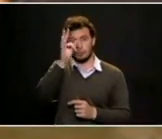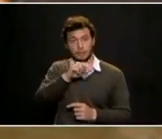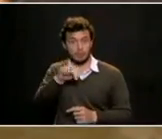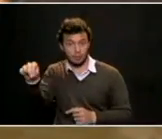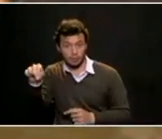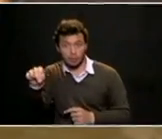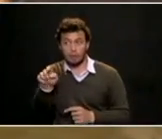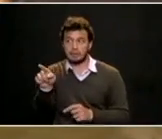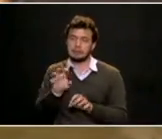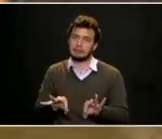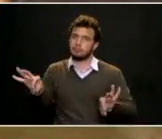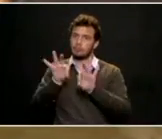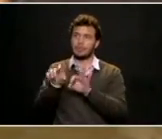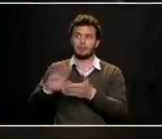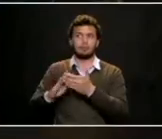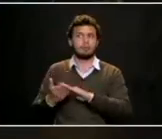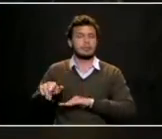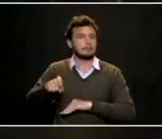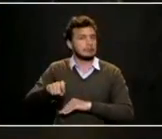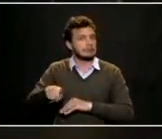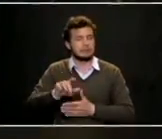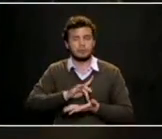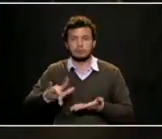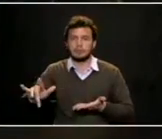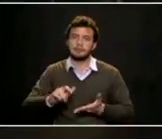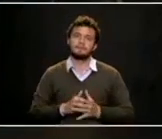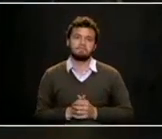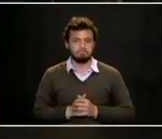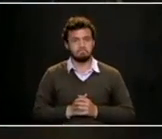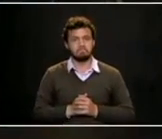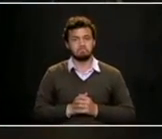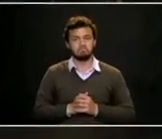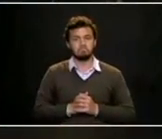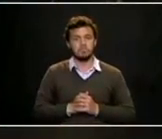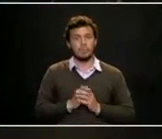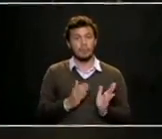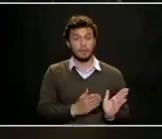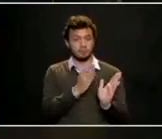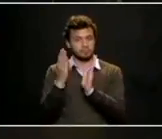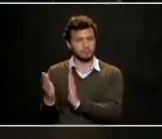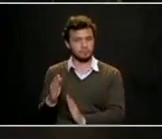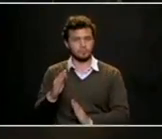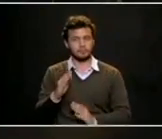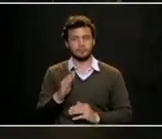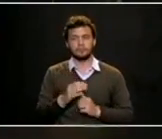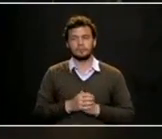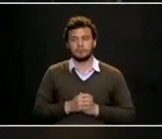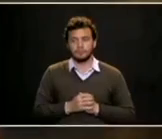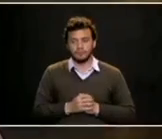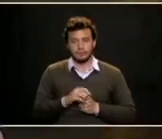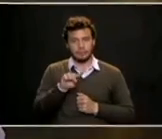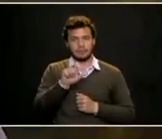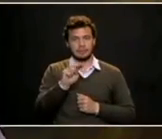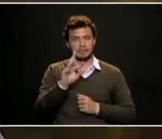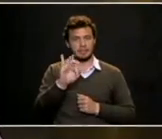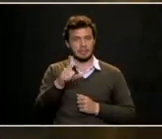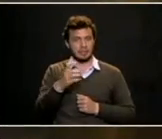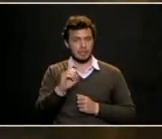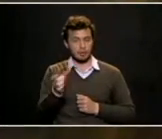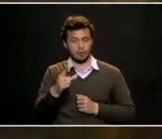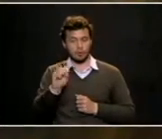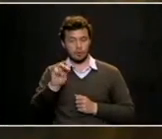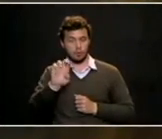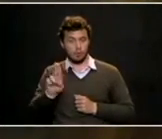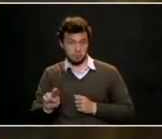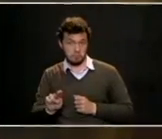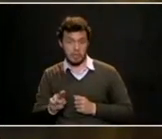esa comunidad que lo necesita tanto. Muy bien, Sabia Salud y Metro Salud, candidato Santiago Gómez. Sabia Salud ya lo estamos haciendo.